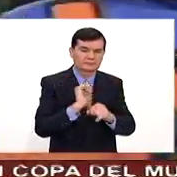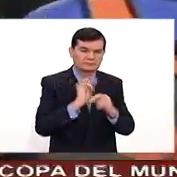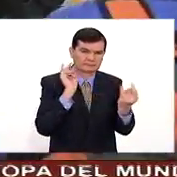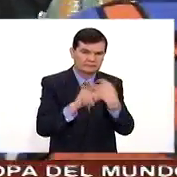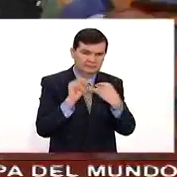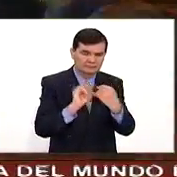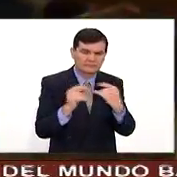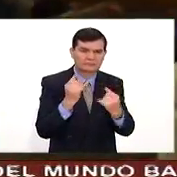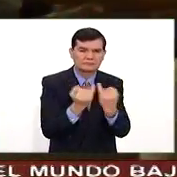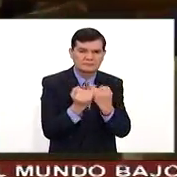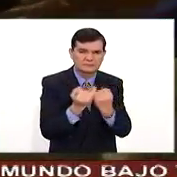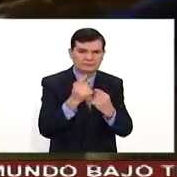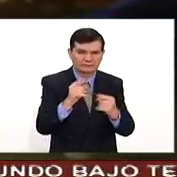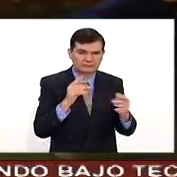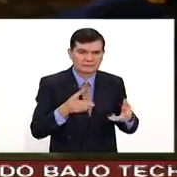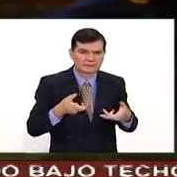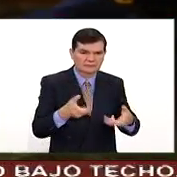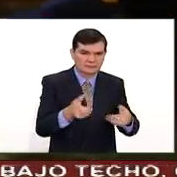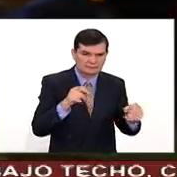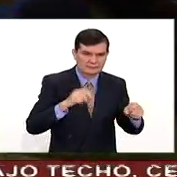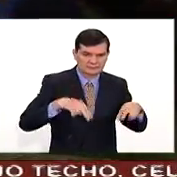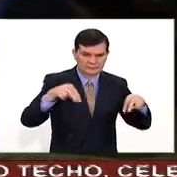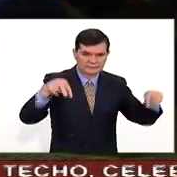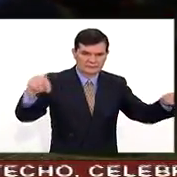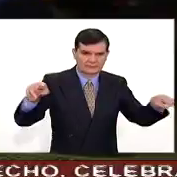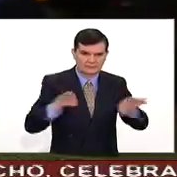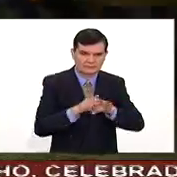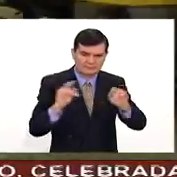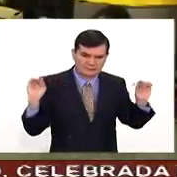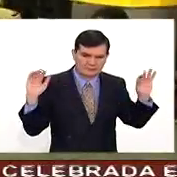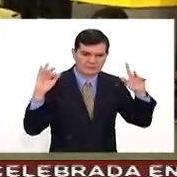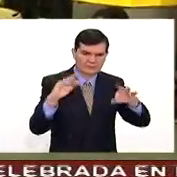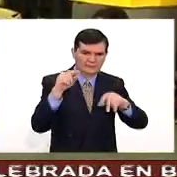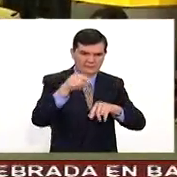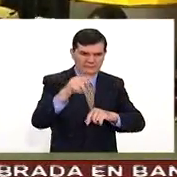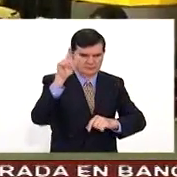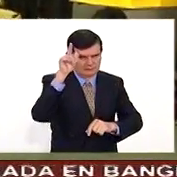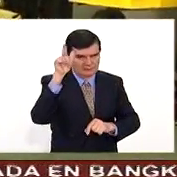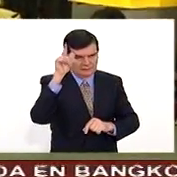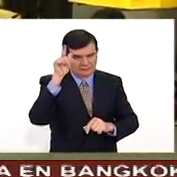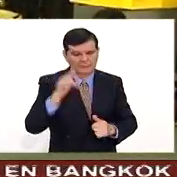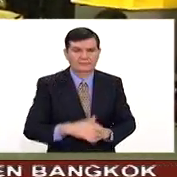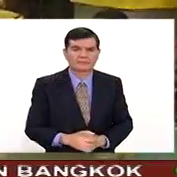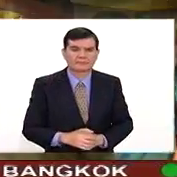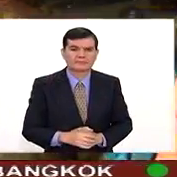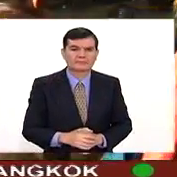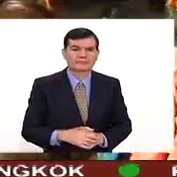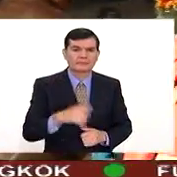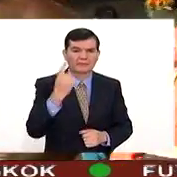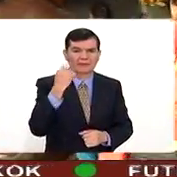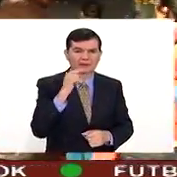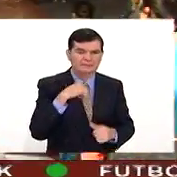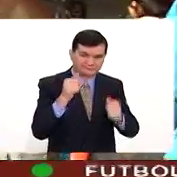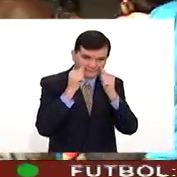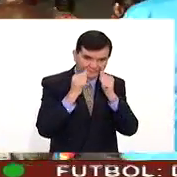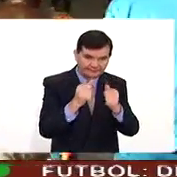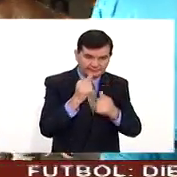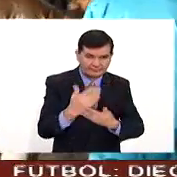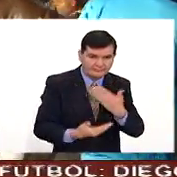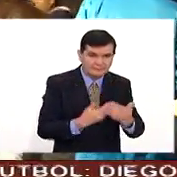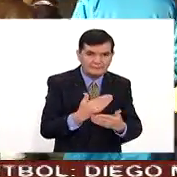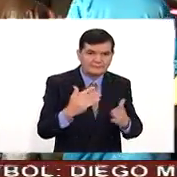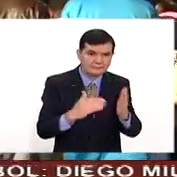también en las principales avenidas que confluyen hacia la Basílica de Guadalupe. Para poder atender a